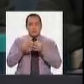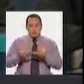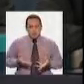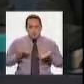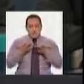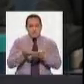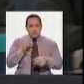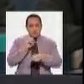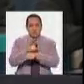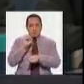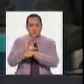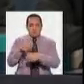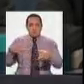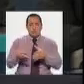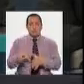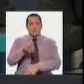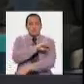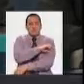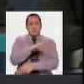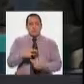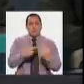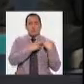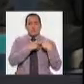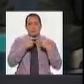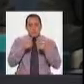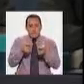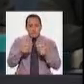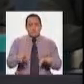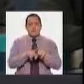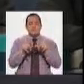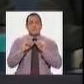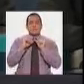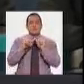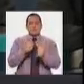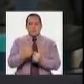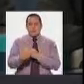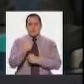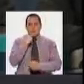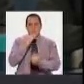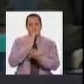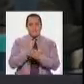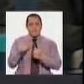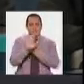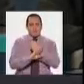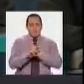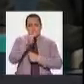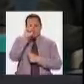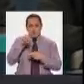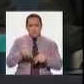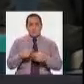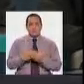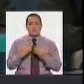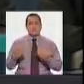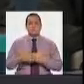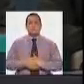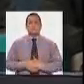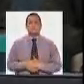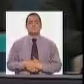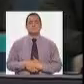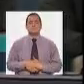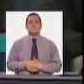dando instrucciones a los procuradores, a los agentes, para que se continúe una férrea defensa del Perú en este caso.